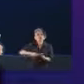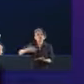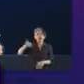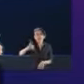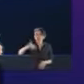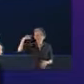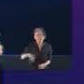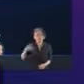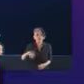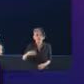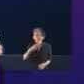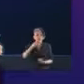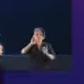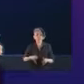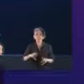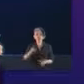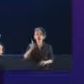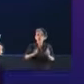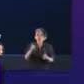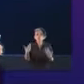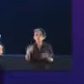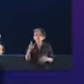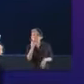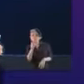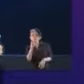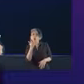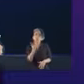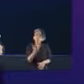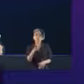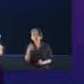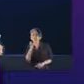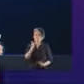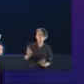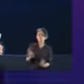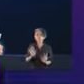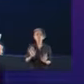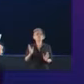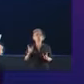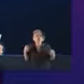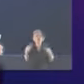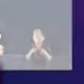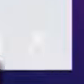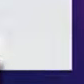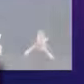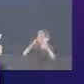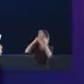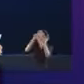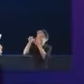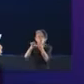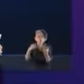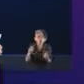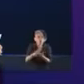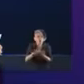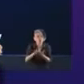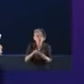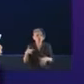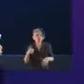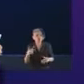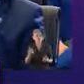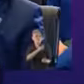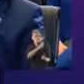el país, que tenga capacidad de liderazgo, que tenga capacidad de gestión, y Sergio Massa la tiene, o sea, para el presente.